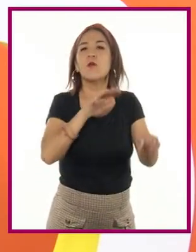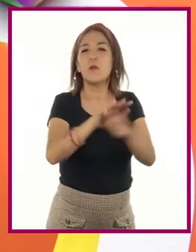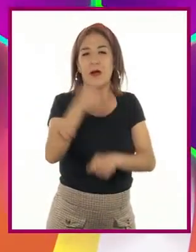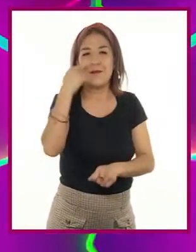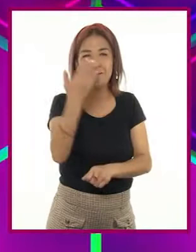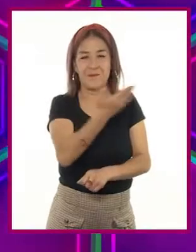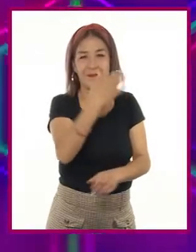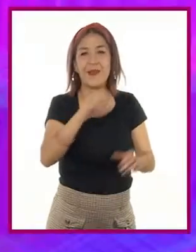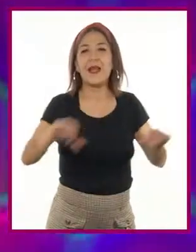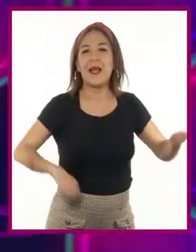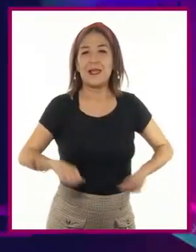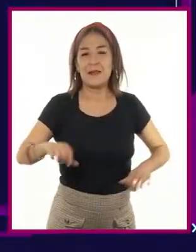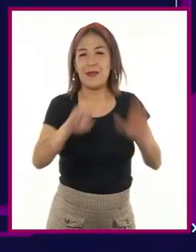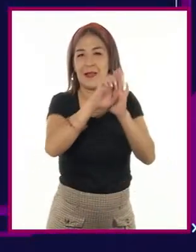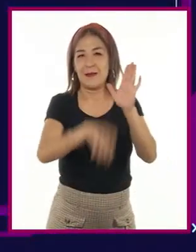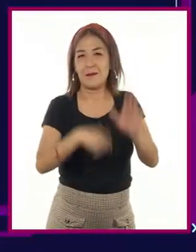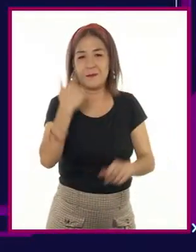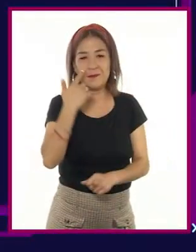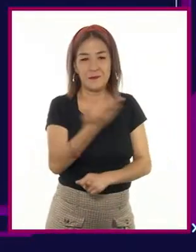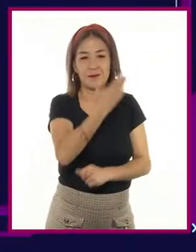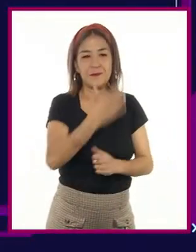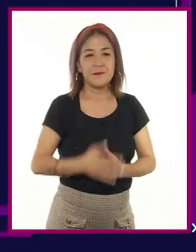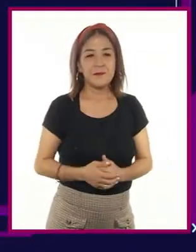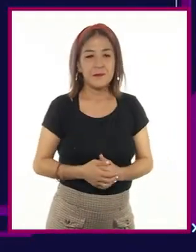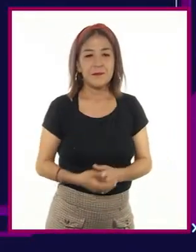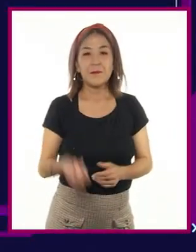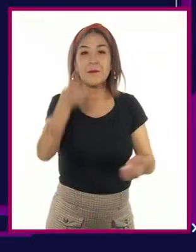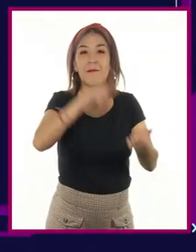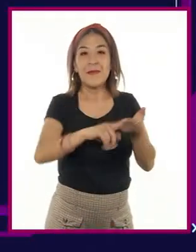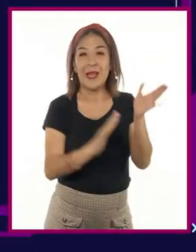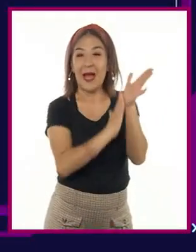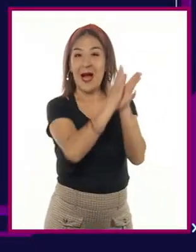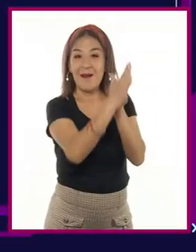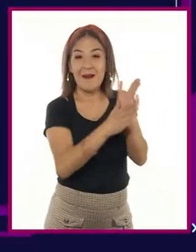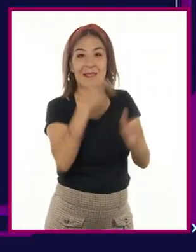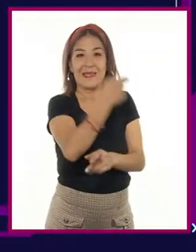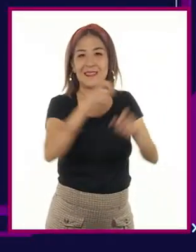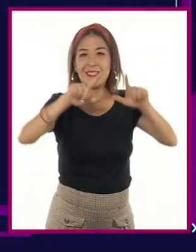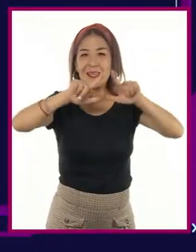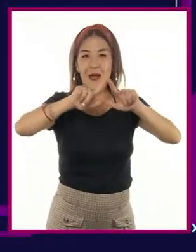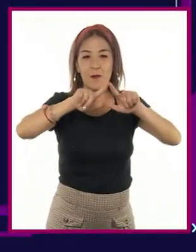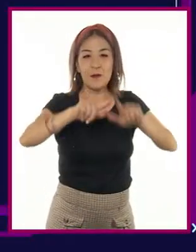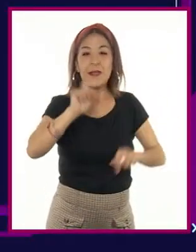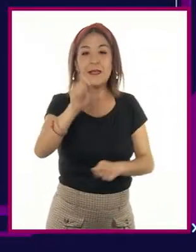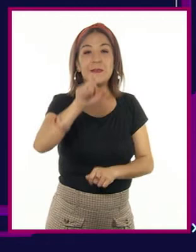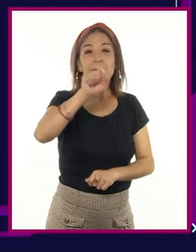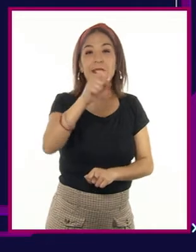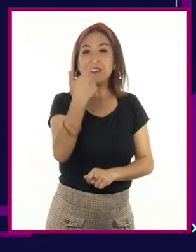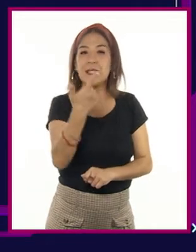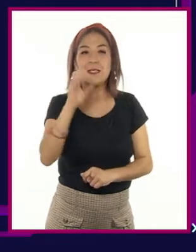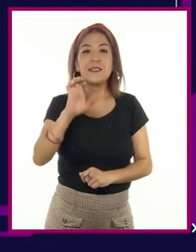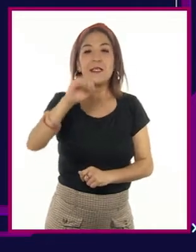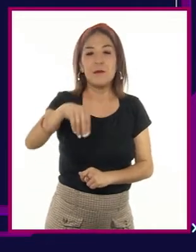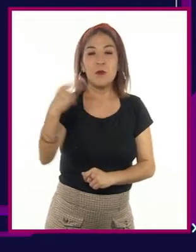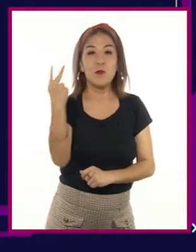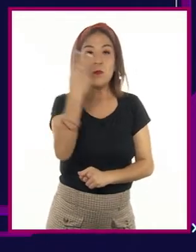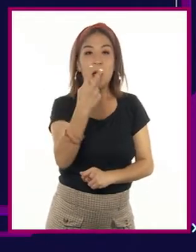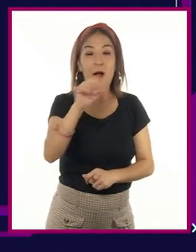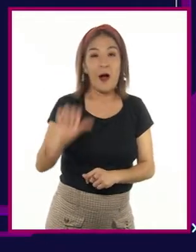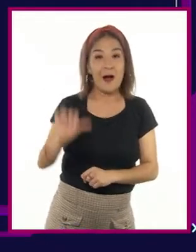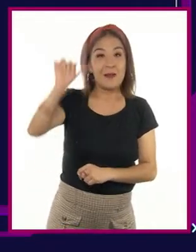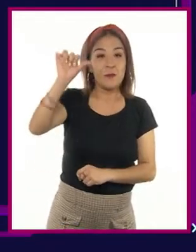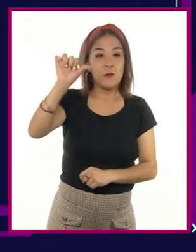siguiente ejemplo si el área de un triángulo es de 27 centímetros cuadrados y la altura mide